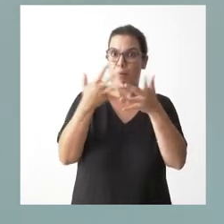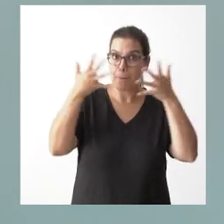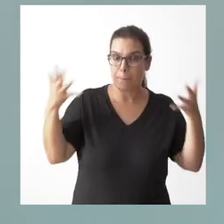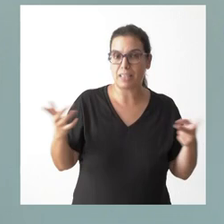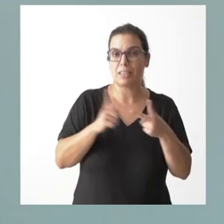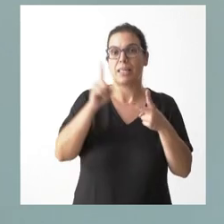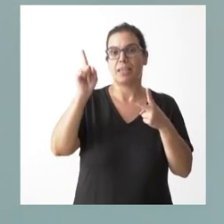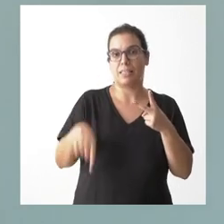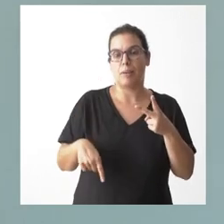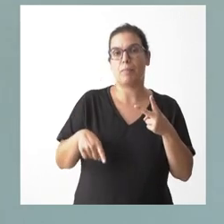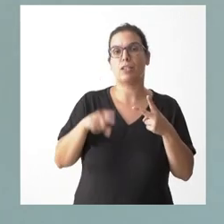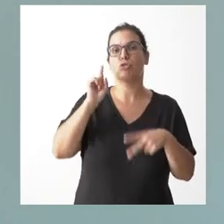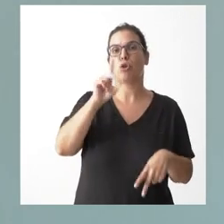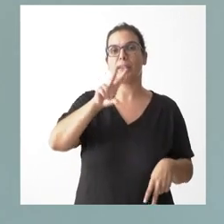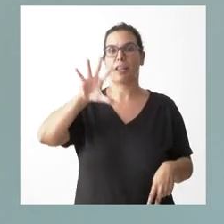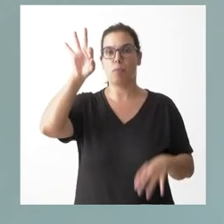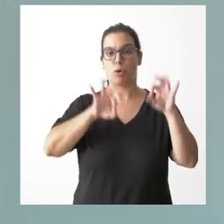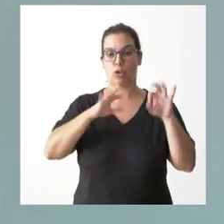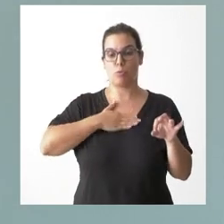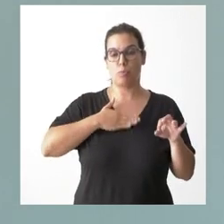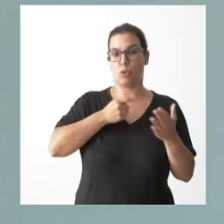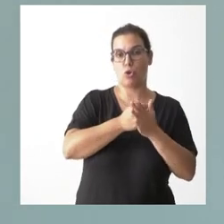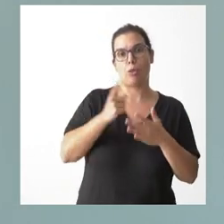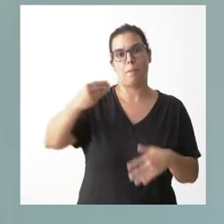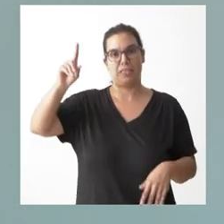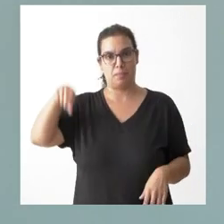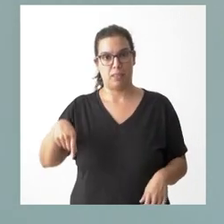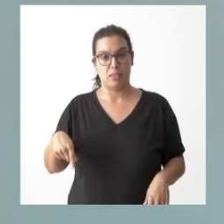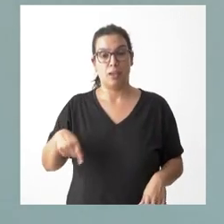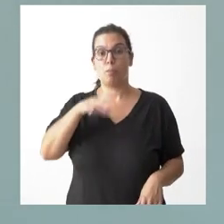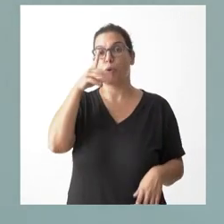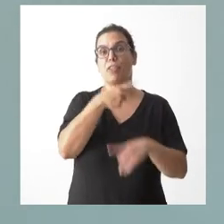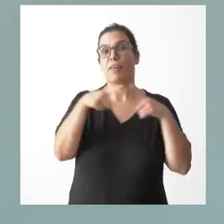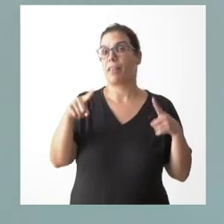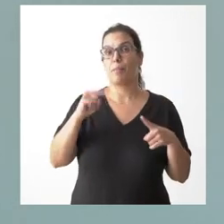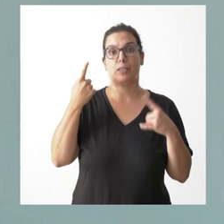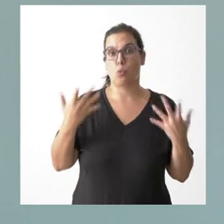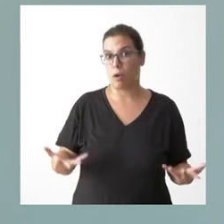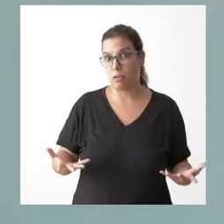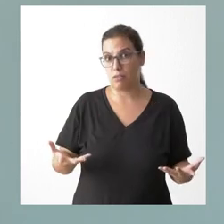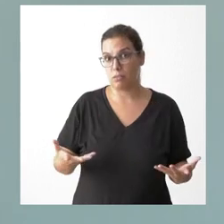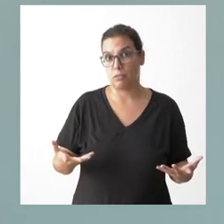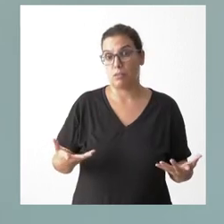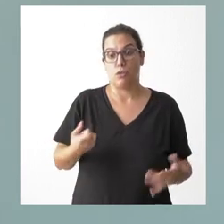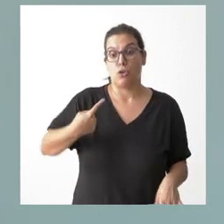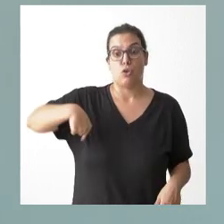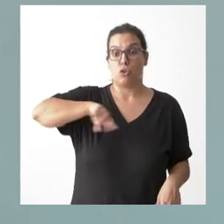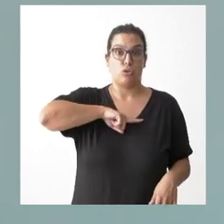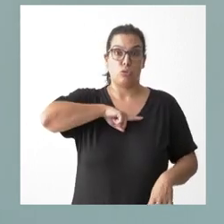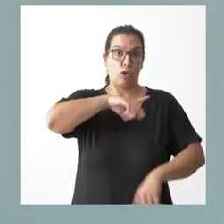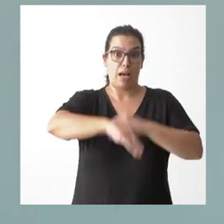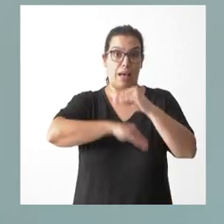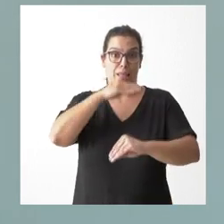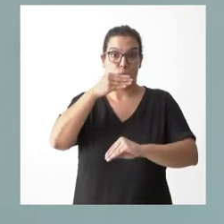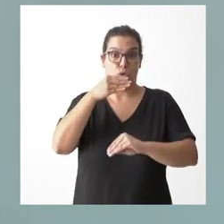de lo que es el 25% que aportará la Junta de Castilla y León, porque la diferencia fundamental es que nosotros lo hacemos para